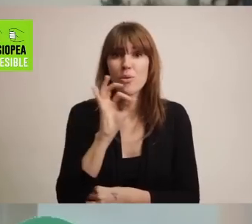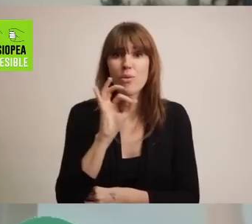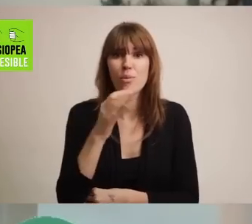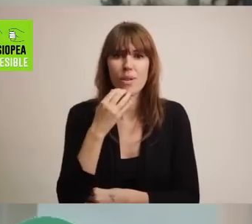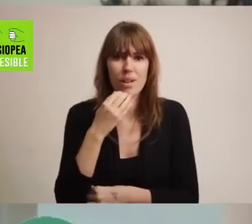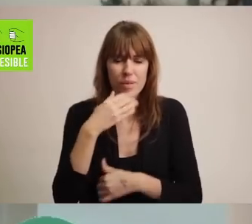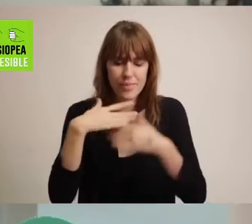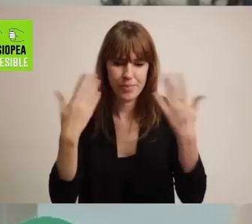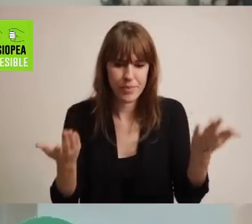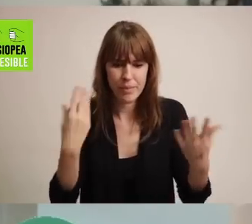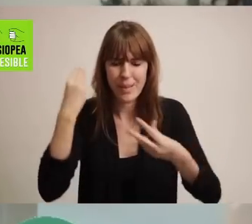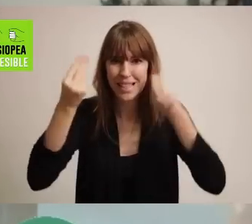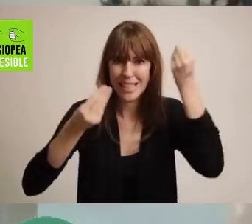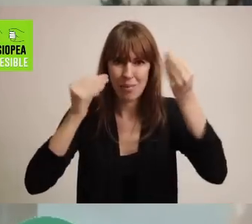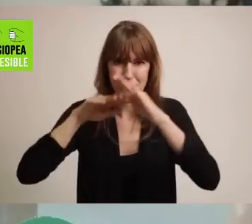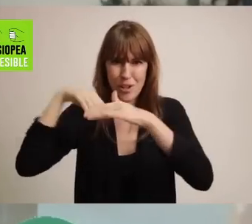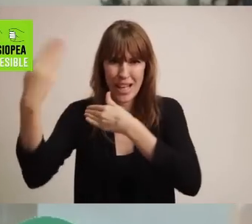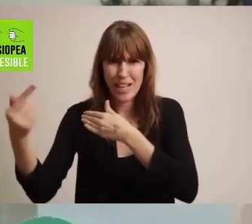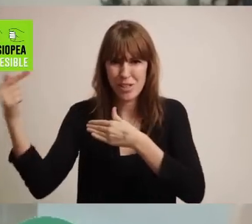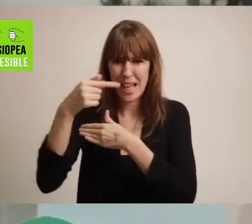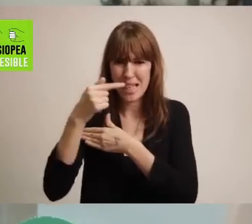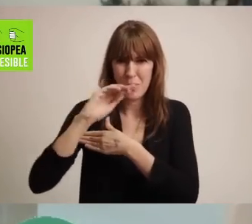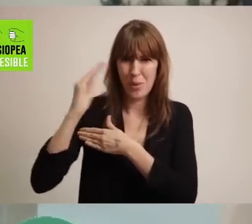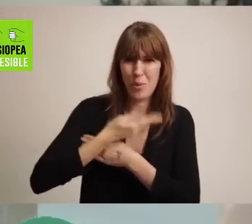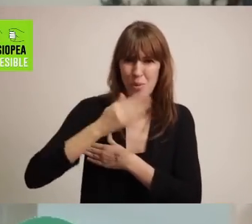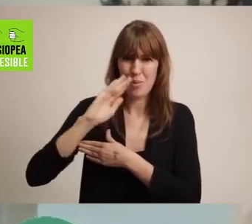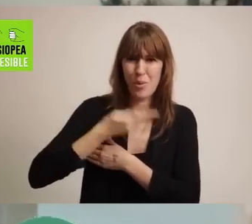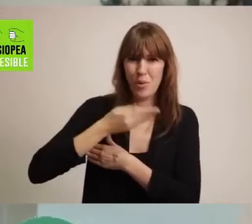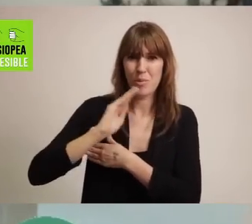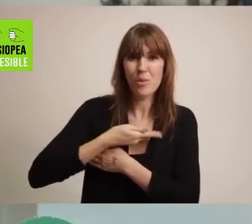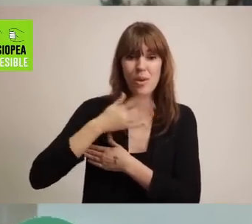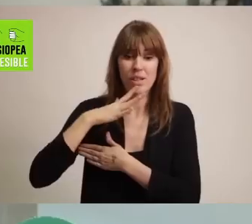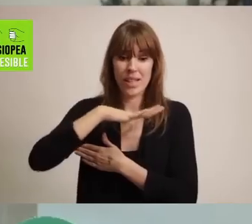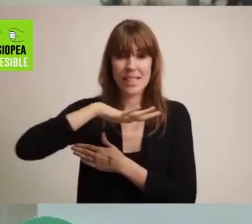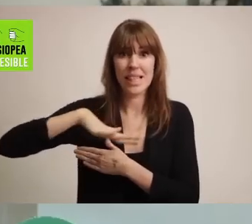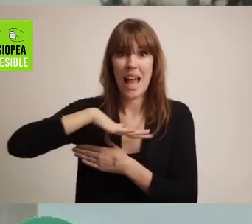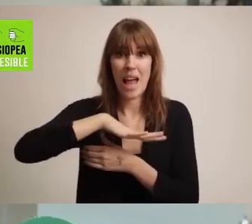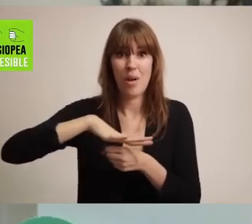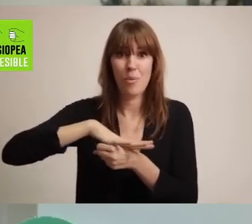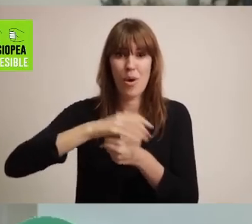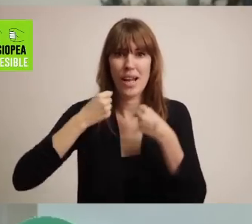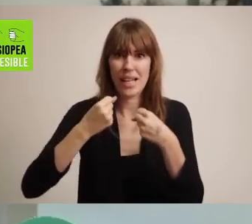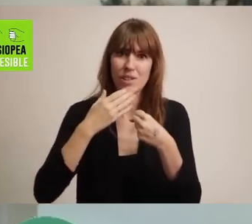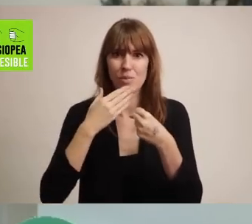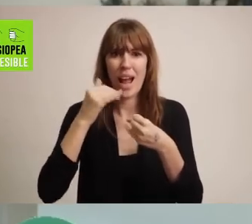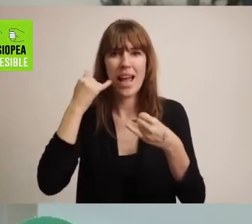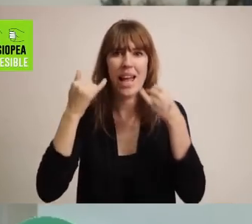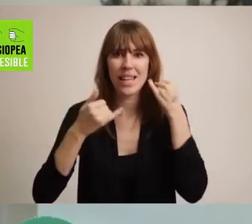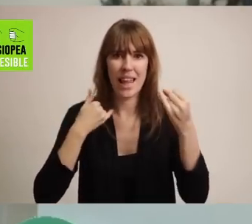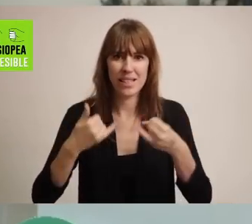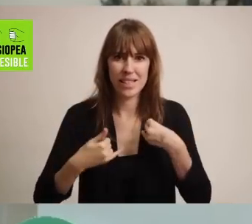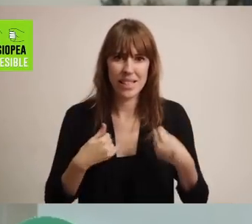de proyecciones de pensamientos ajenos negativos y que la están haciendo que en el campo energético haya zonas donde hay como heridas, inclusive